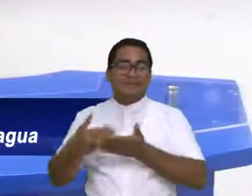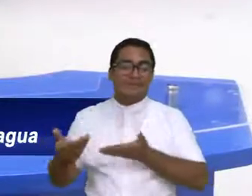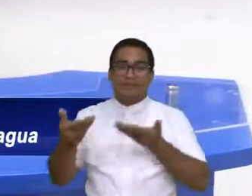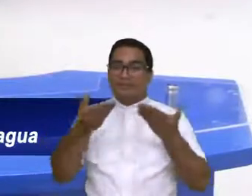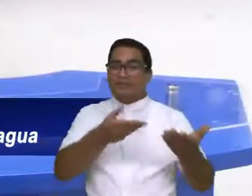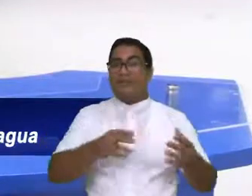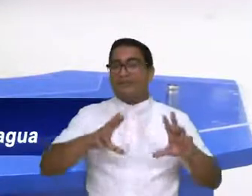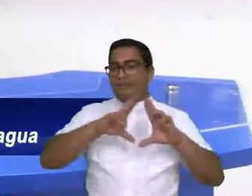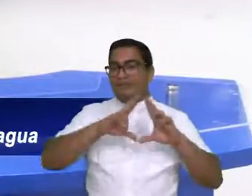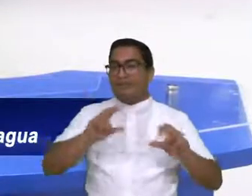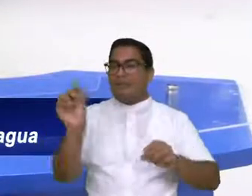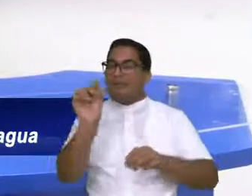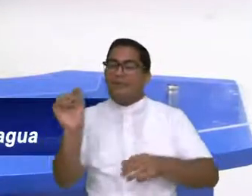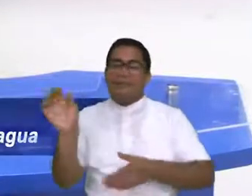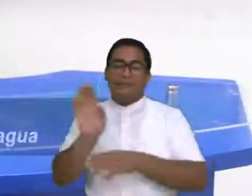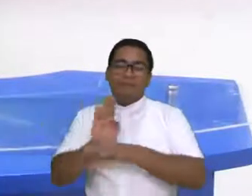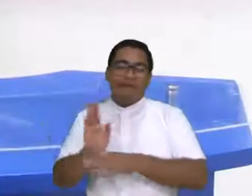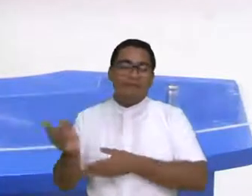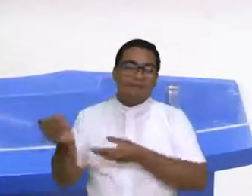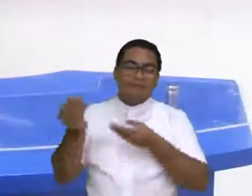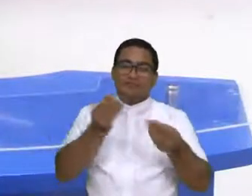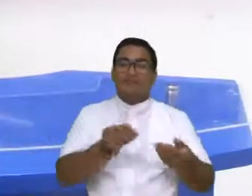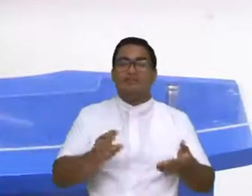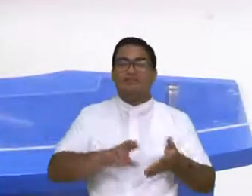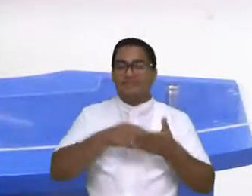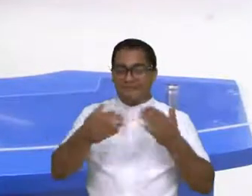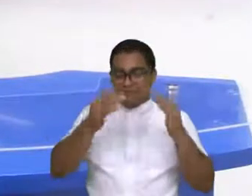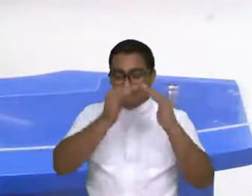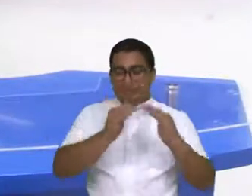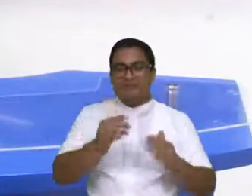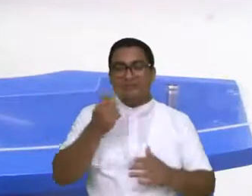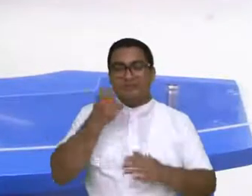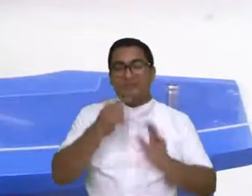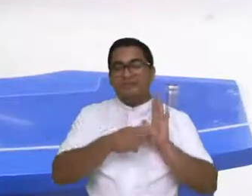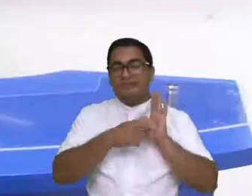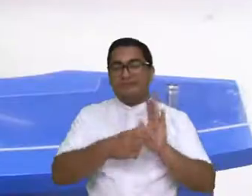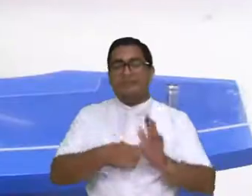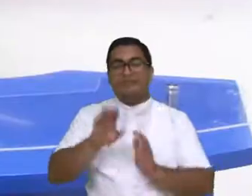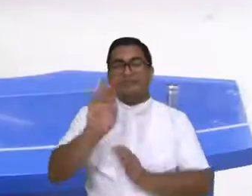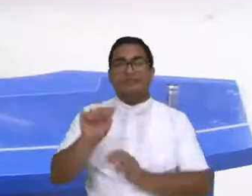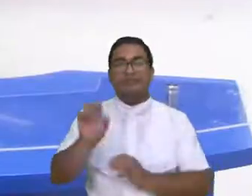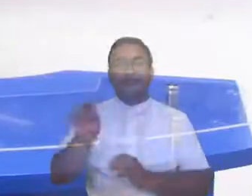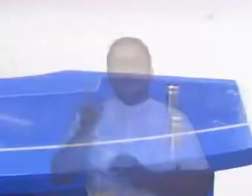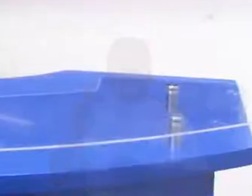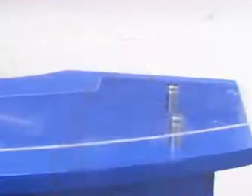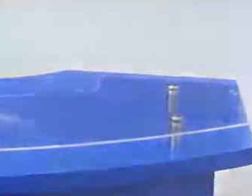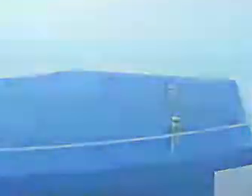desembolso para el programa de viviendas solidarias. Veamos el reporte completo con Vanessa Paz.